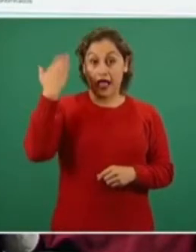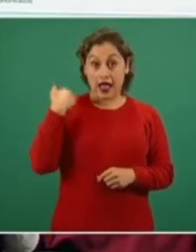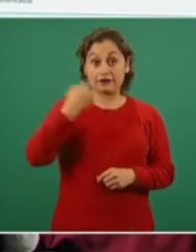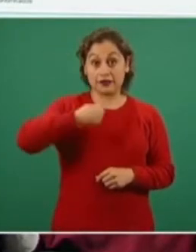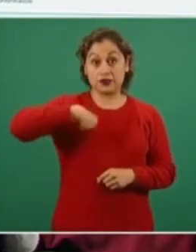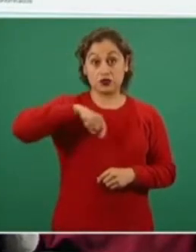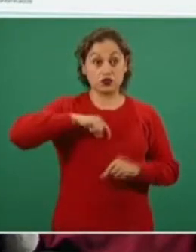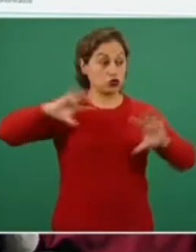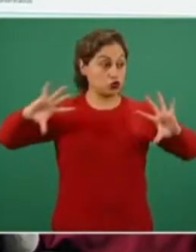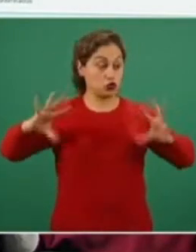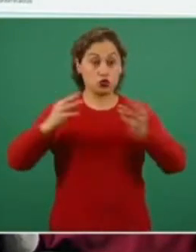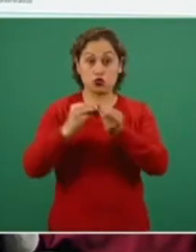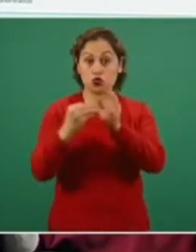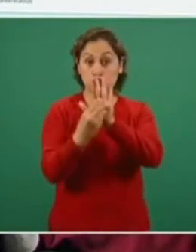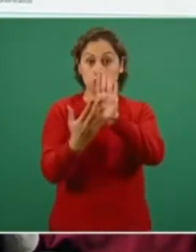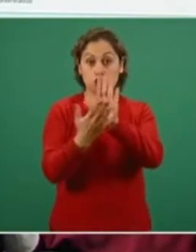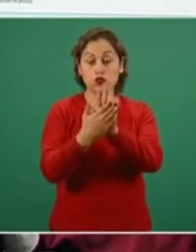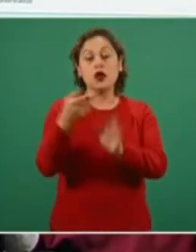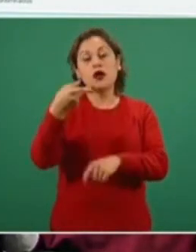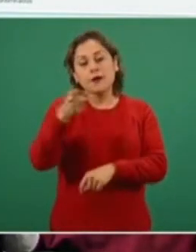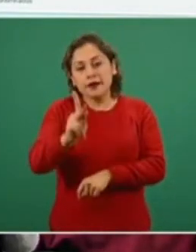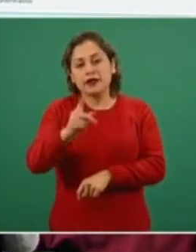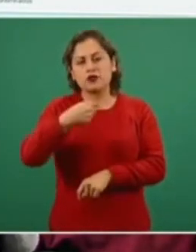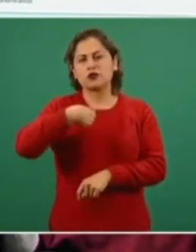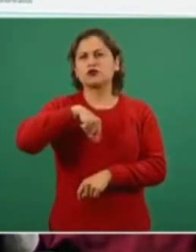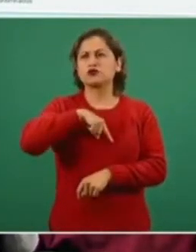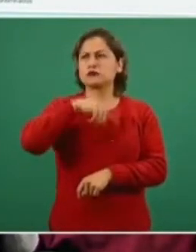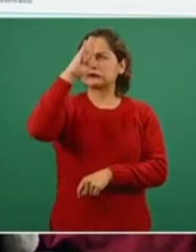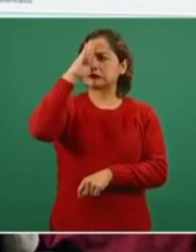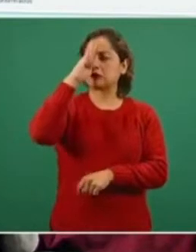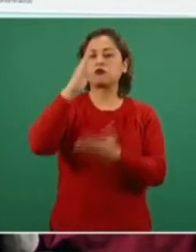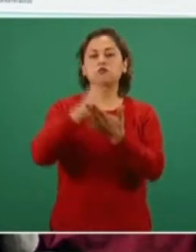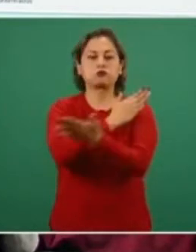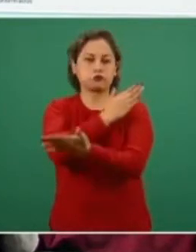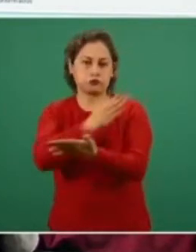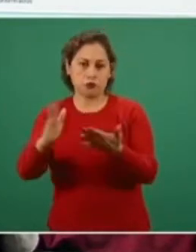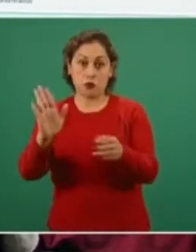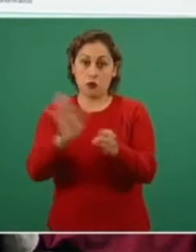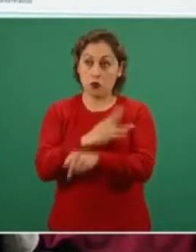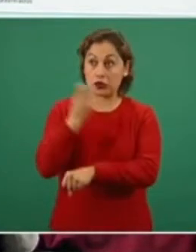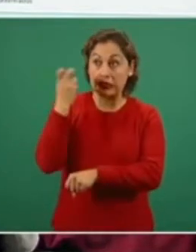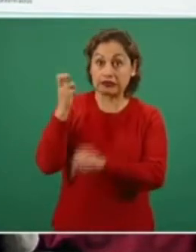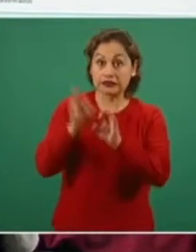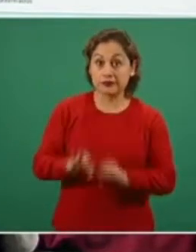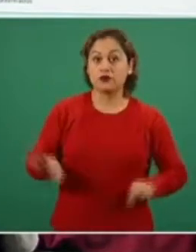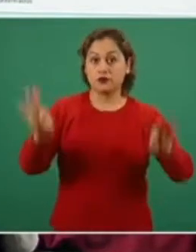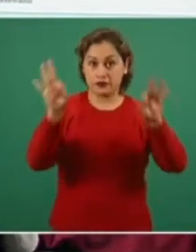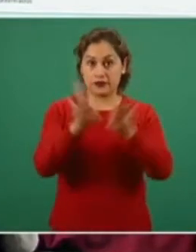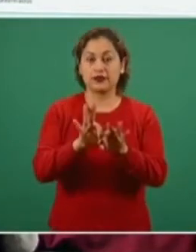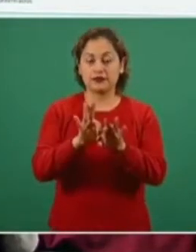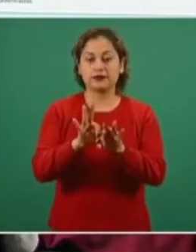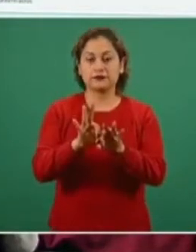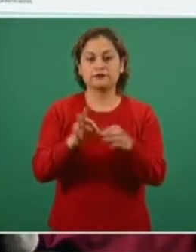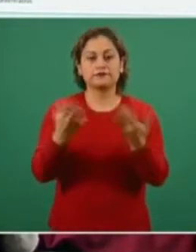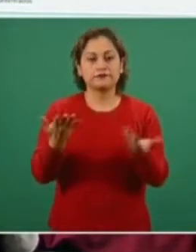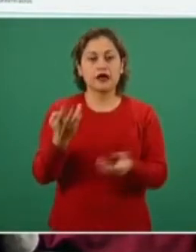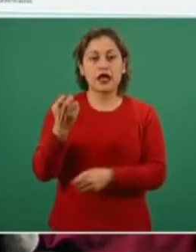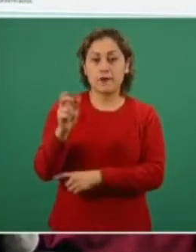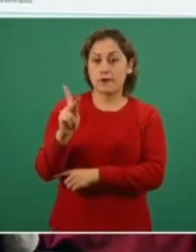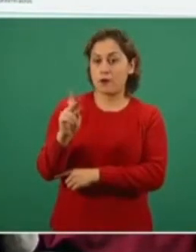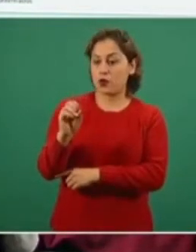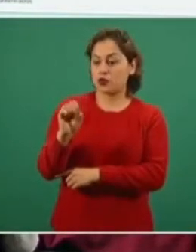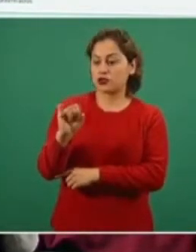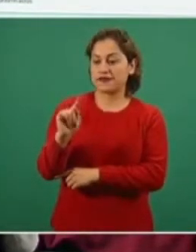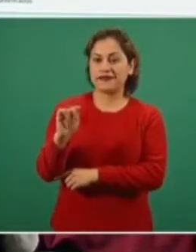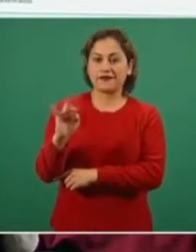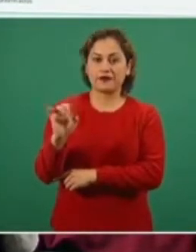gráfica, pero creemos que este es un dato muy importante porque también los cambios en positividad, o sea, en el número de personas que acudieron